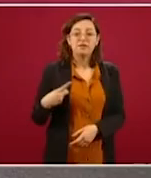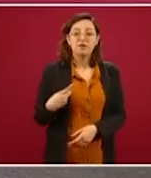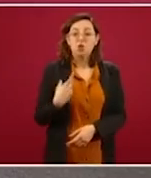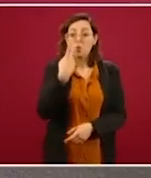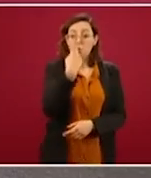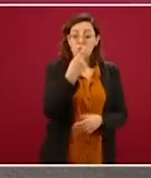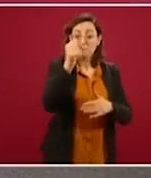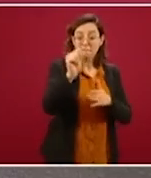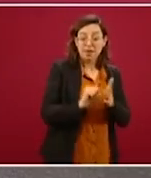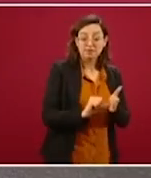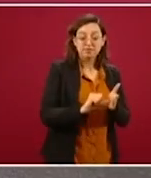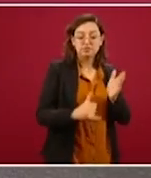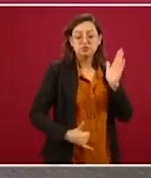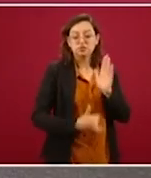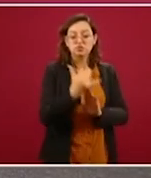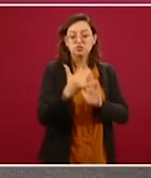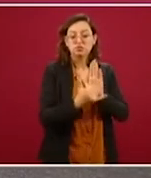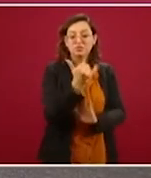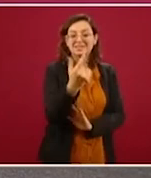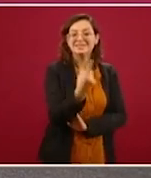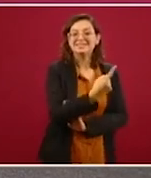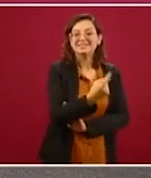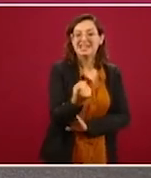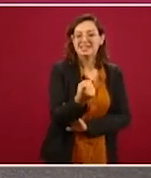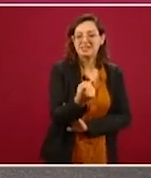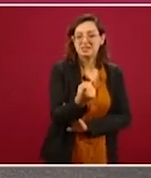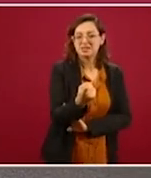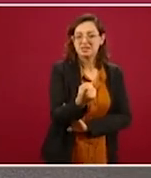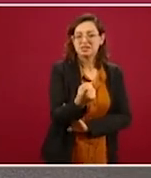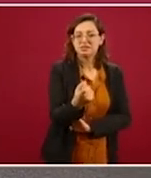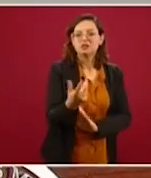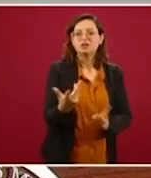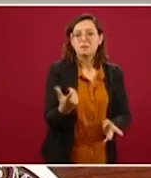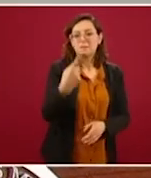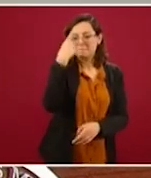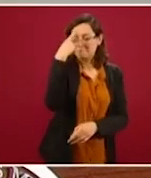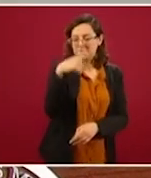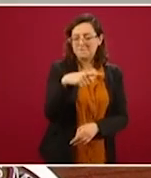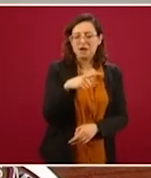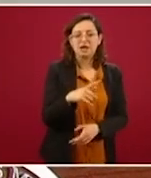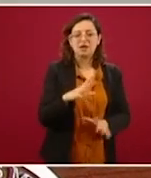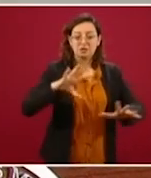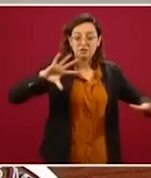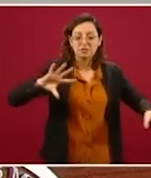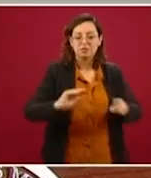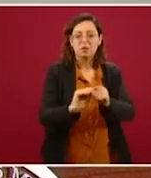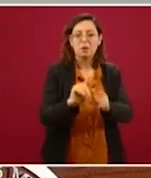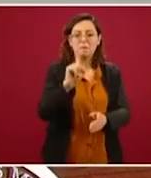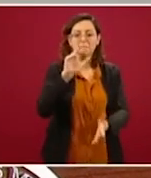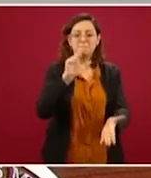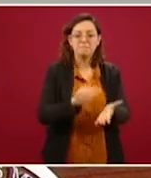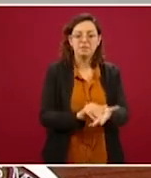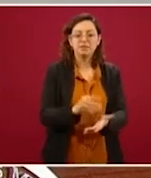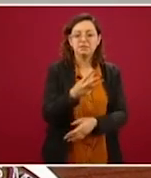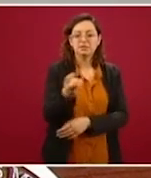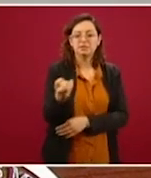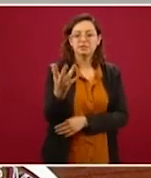mes para poder tener las 1,350. Nos está